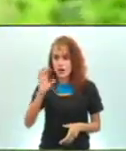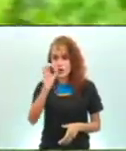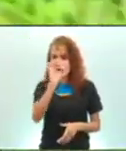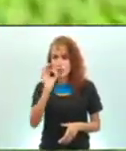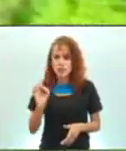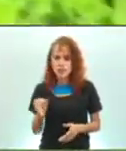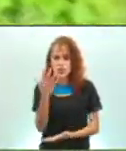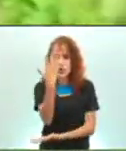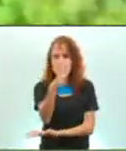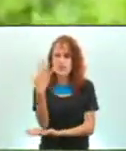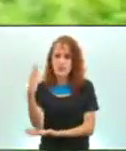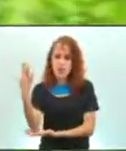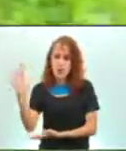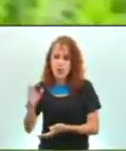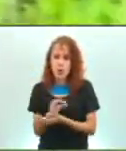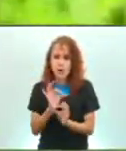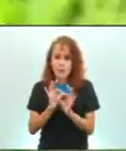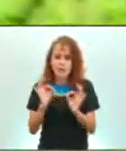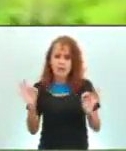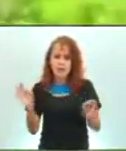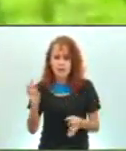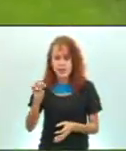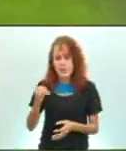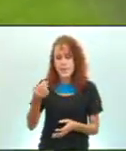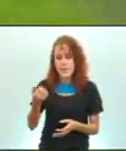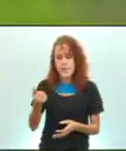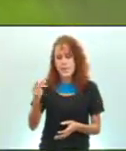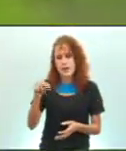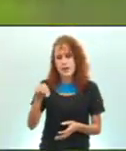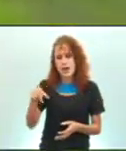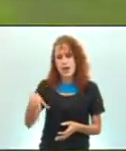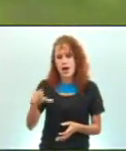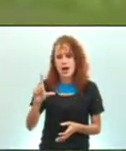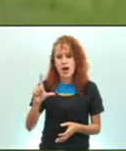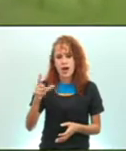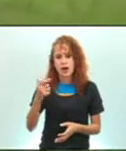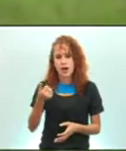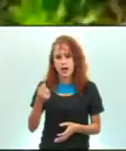de sus bosques, especialmente los manglares.